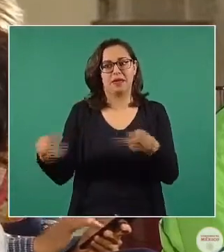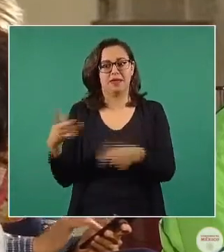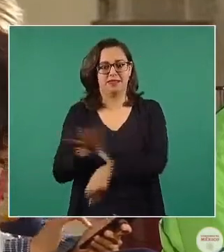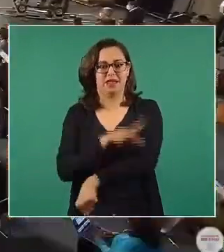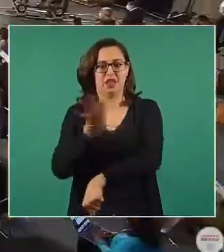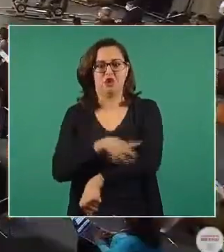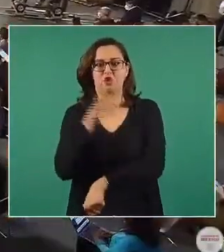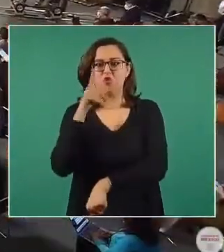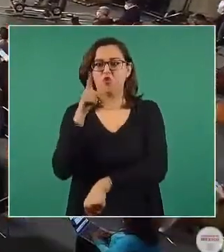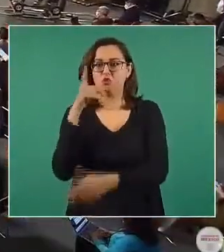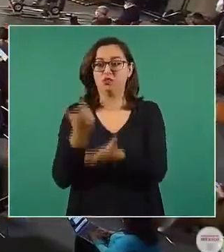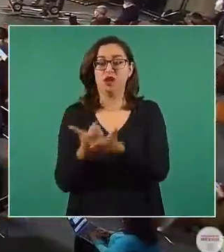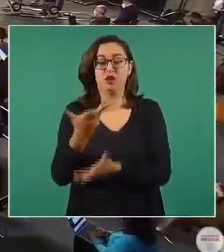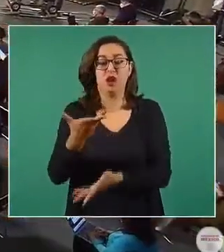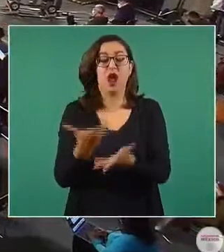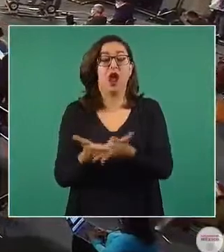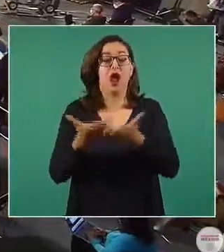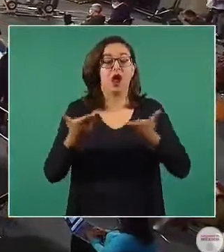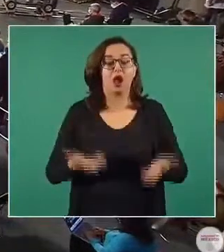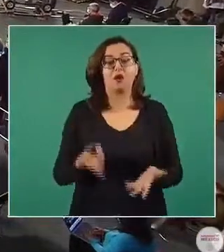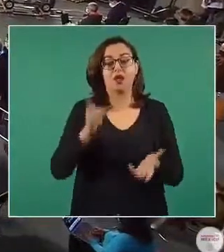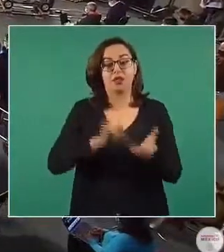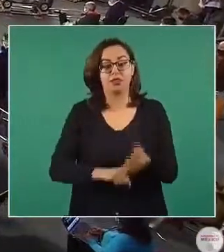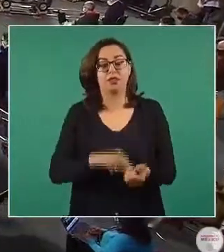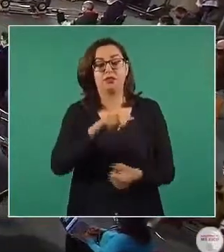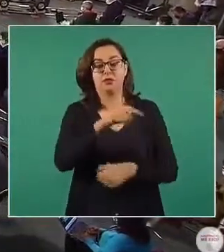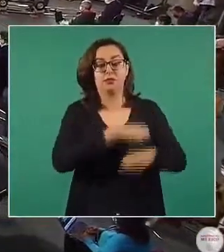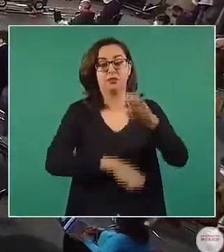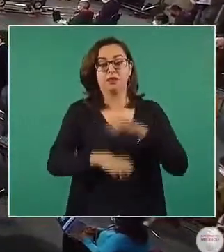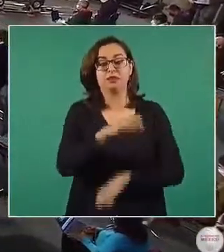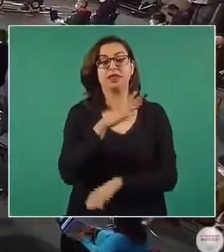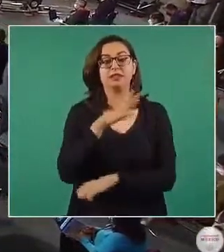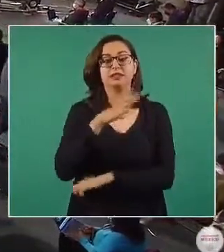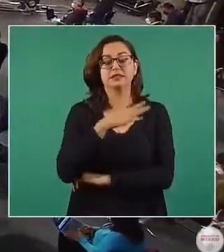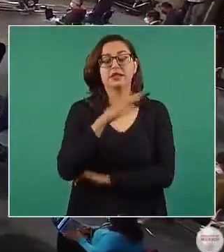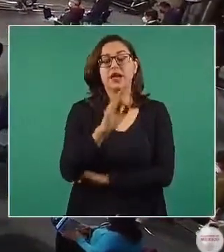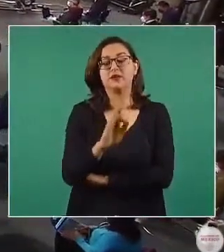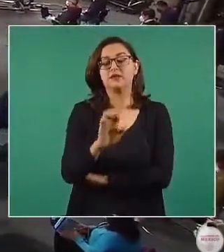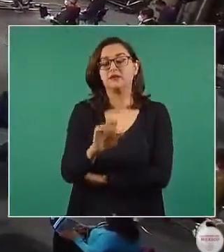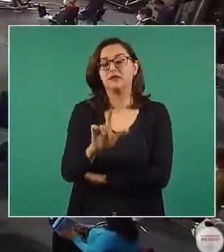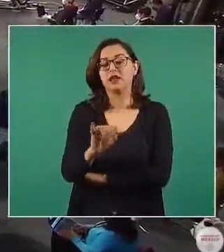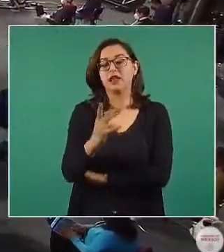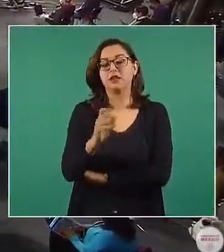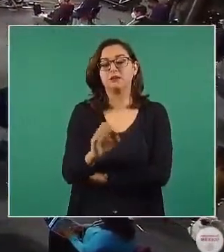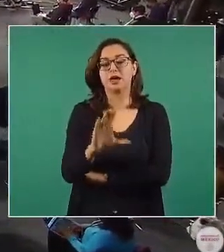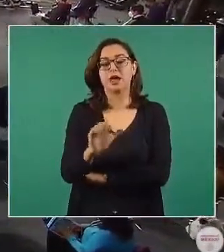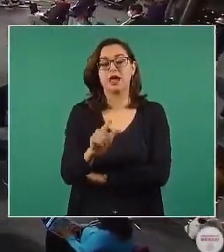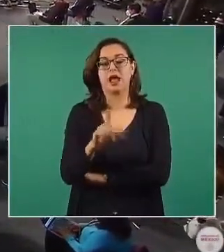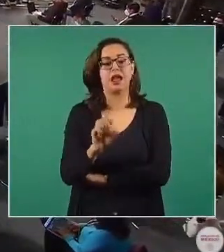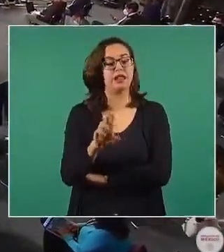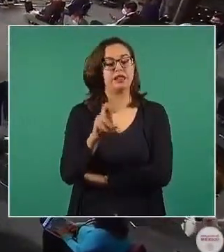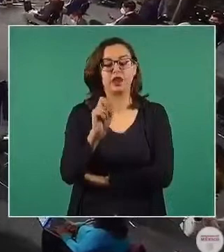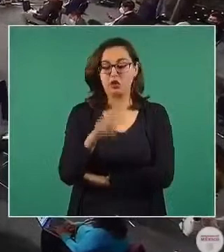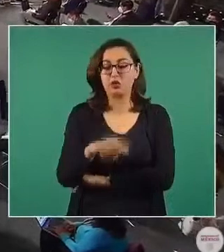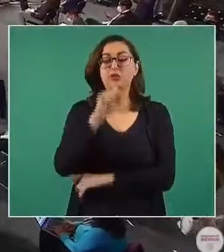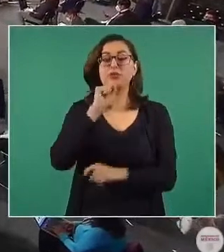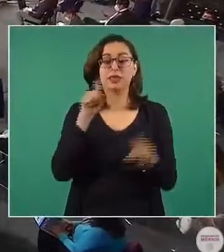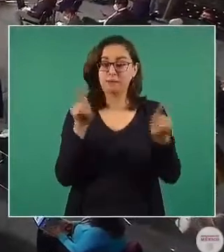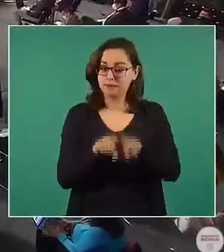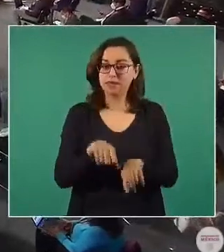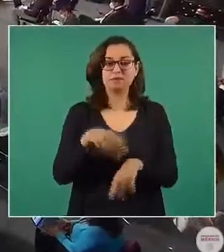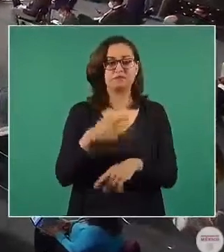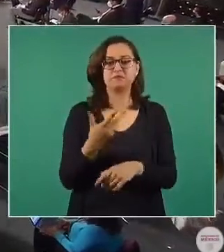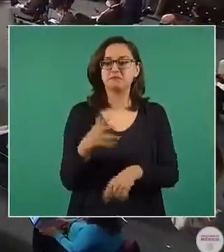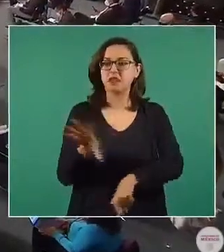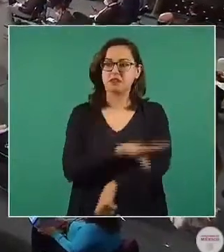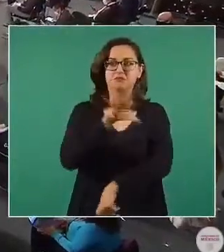de Felipe Calderón, quien es consejero a su vez de esa empresa, y cuyo objetivo es sabotear un proyecto tan importante para el norte del país,